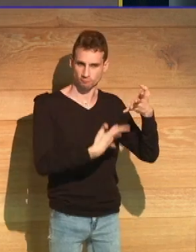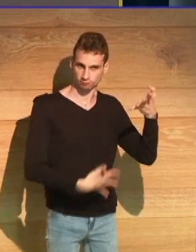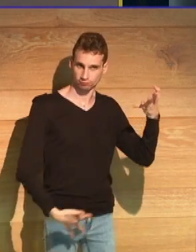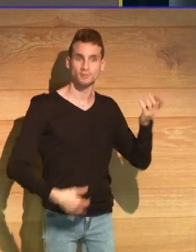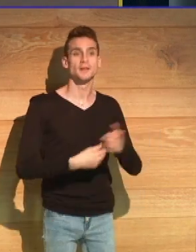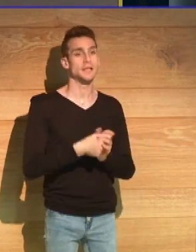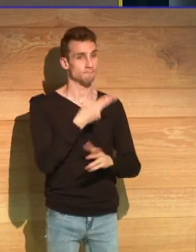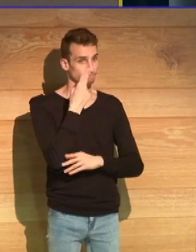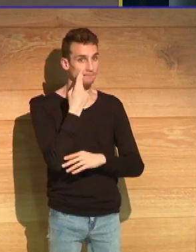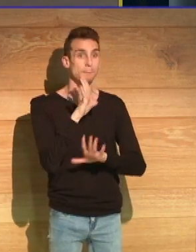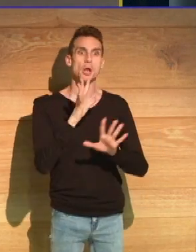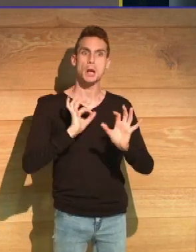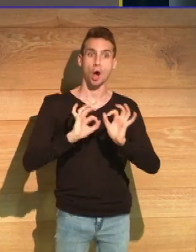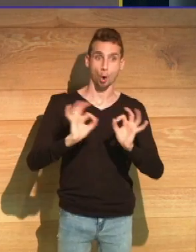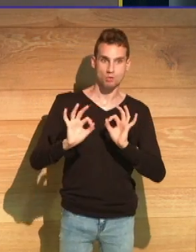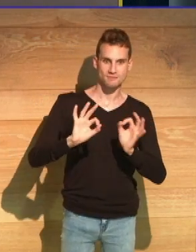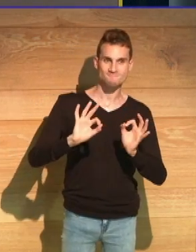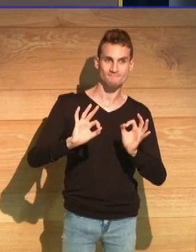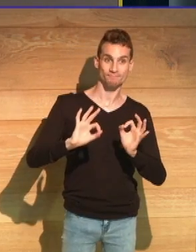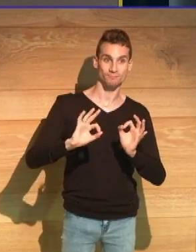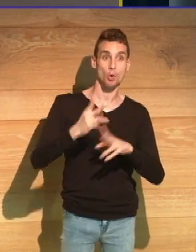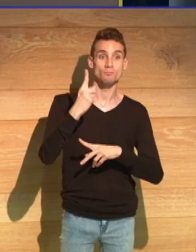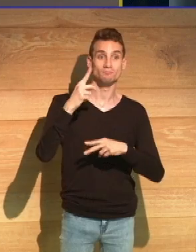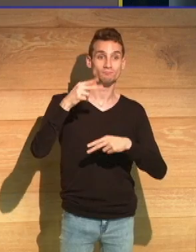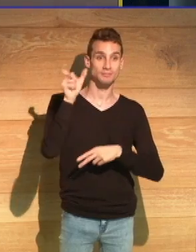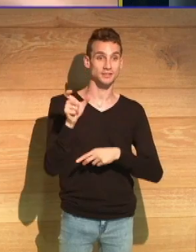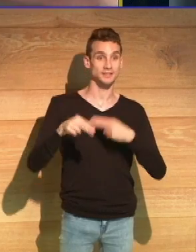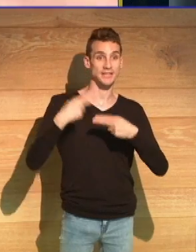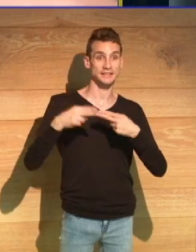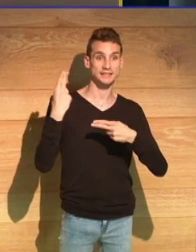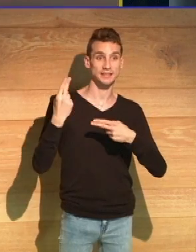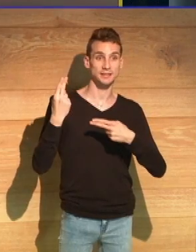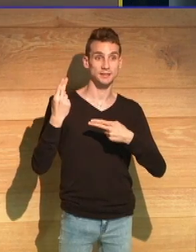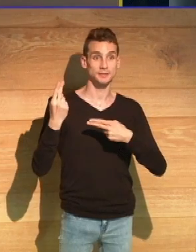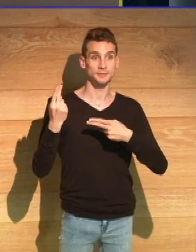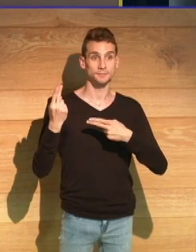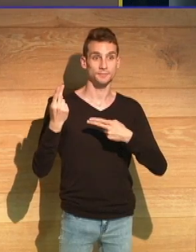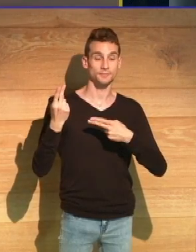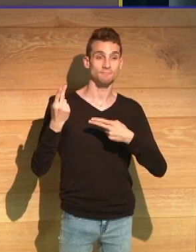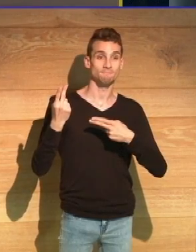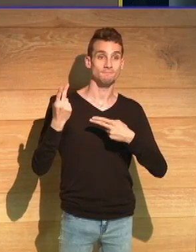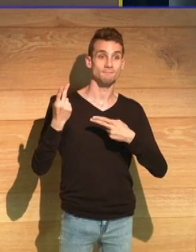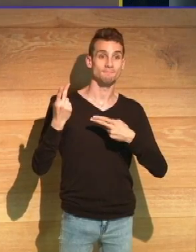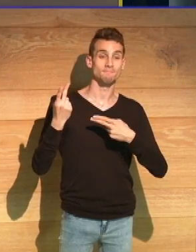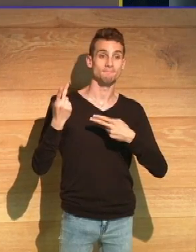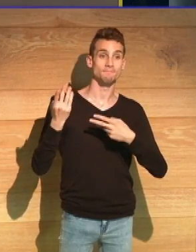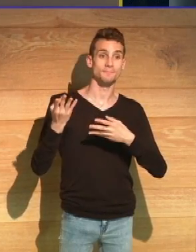interesante. Pero en la obra, un taxista es más o menos surreal, pero él